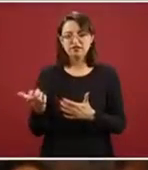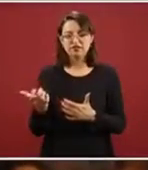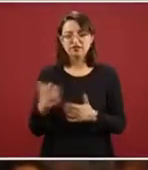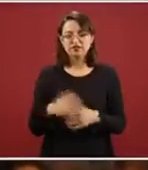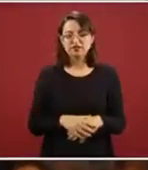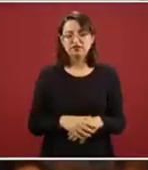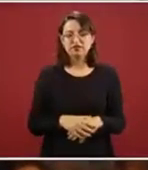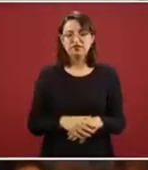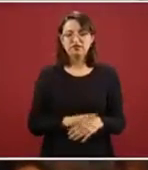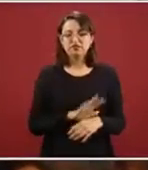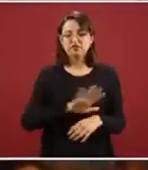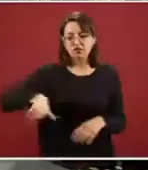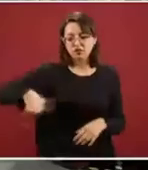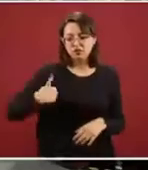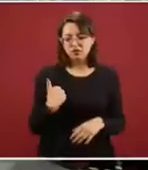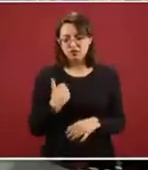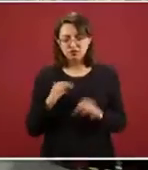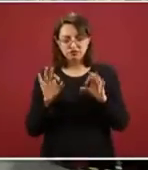almacenan de manera no propia,